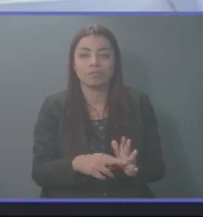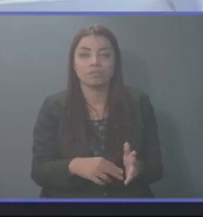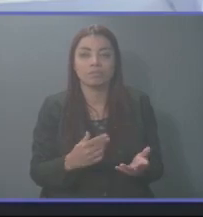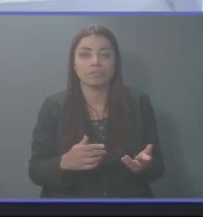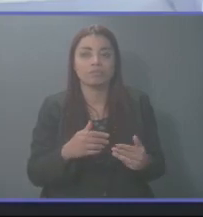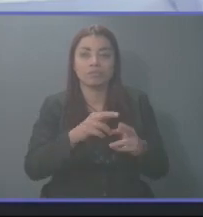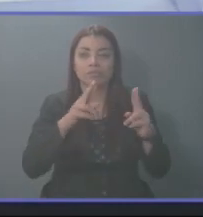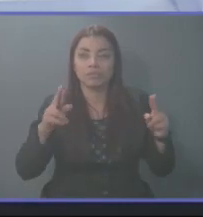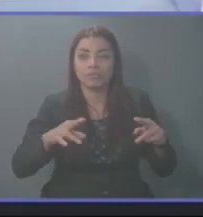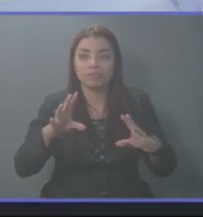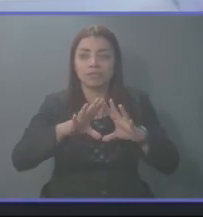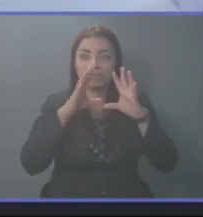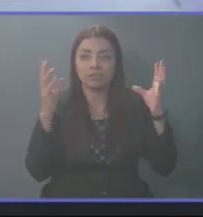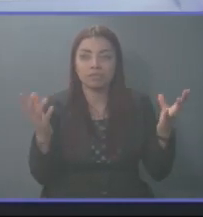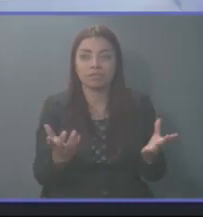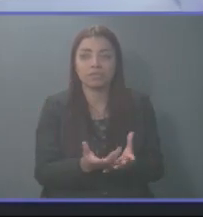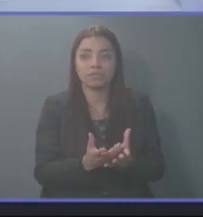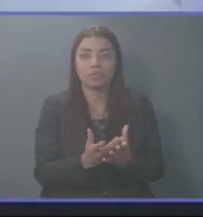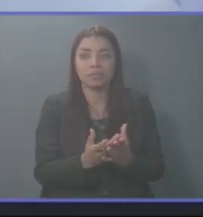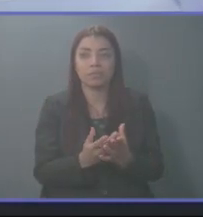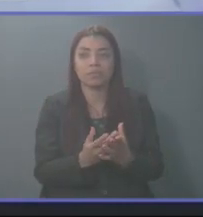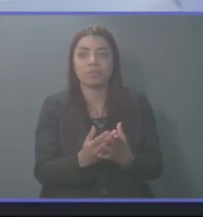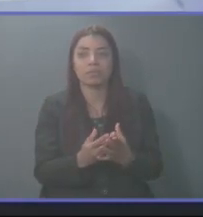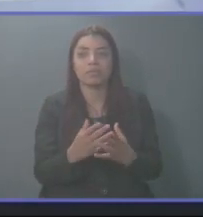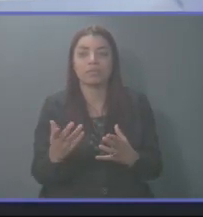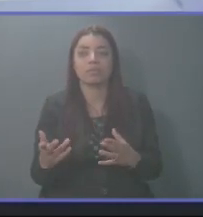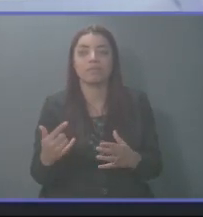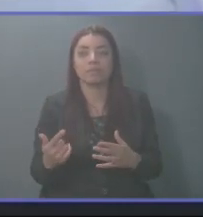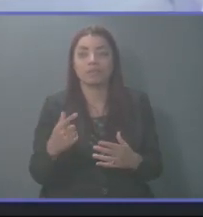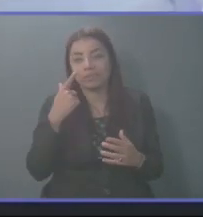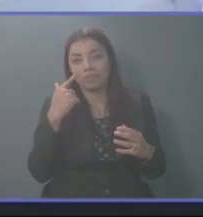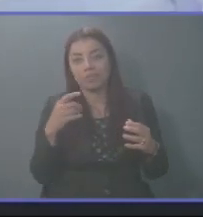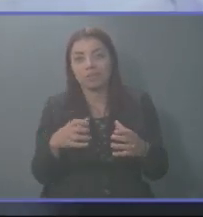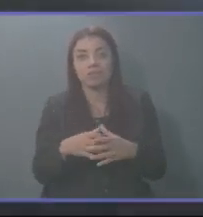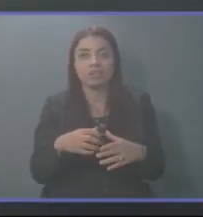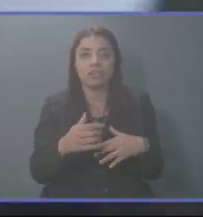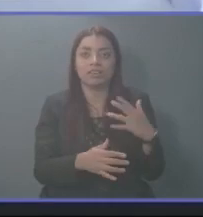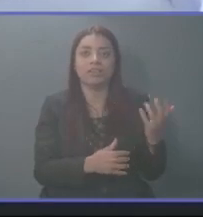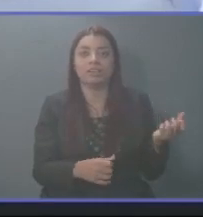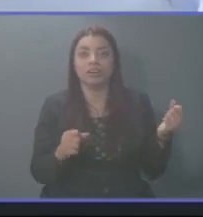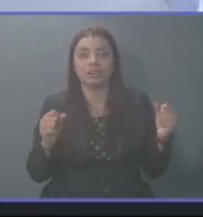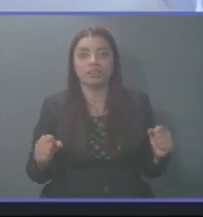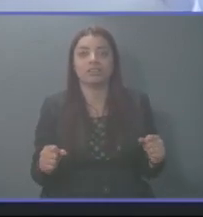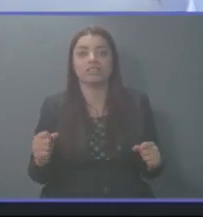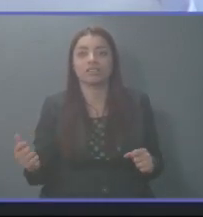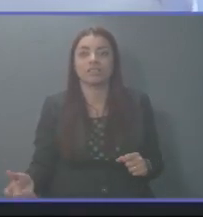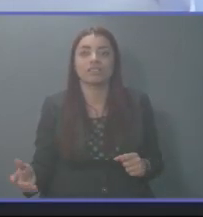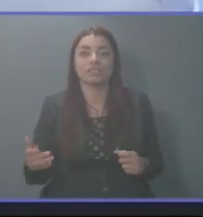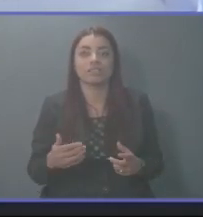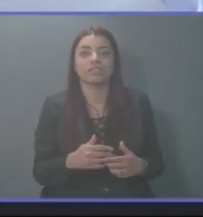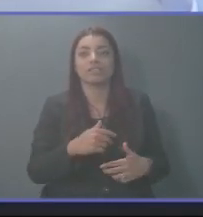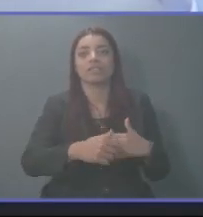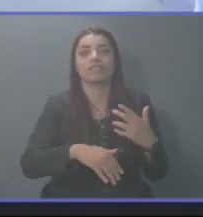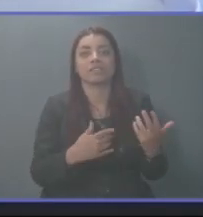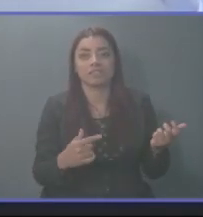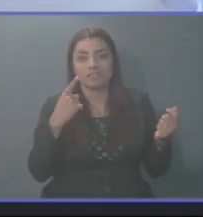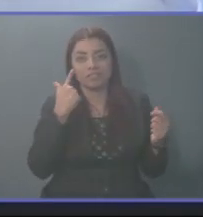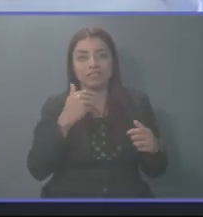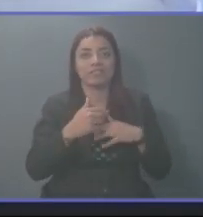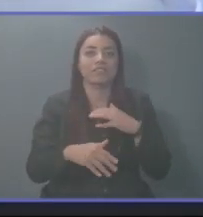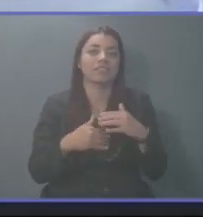su federación internacional y podrá estar reconocido por el Comité Olímpico Internacional integrado según sus estatutos